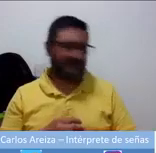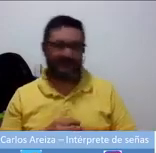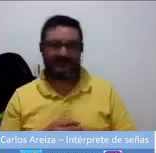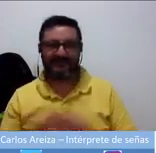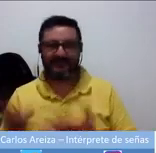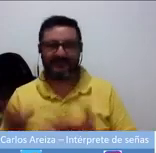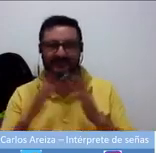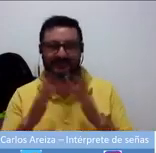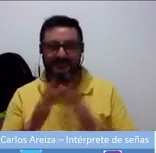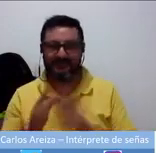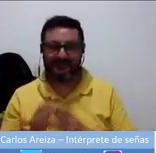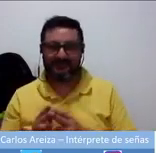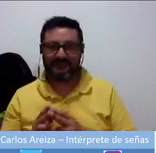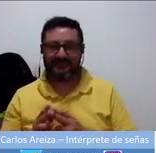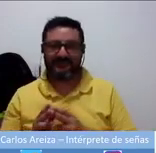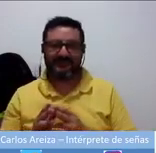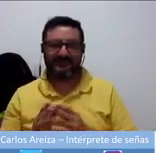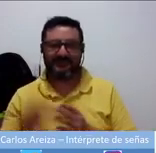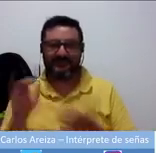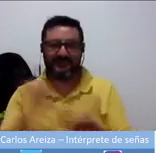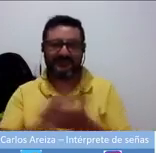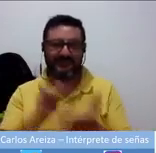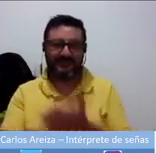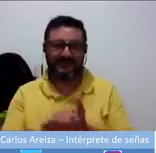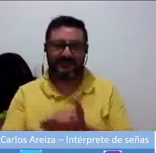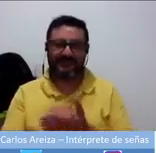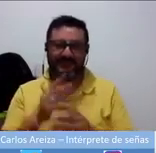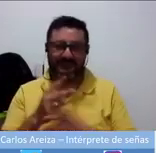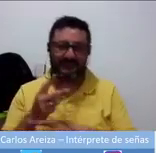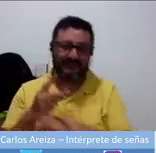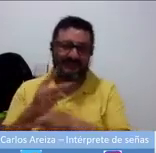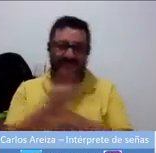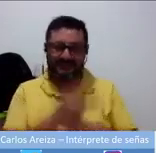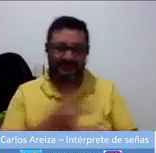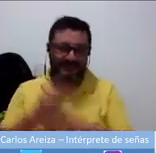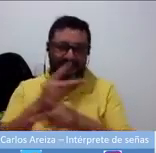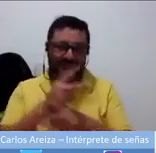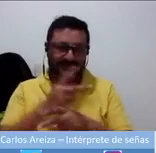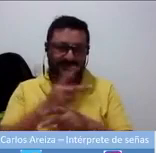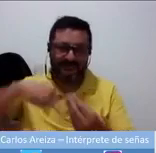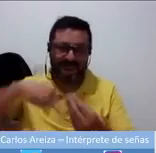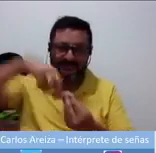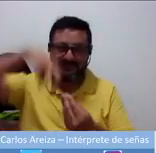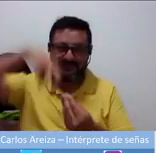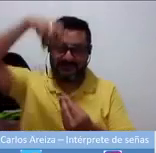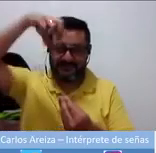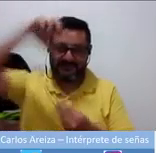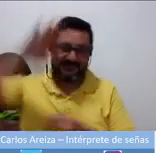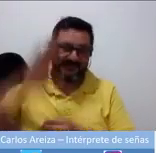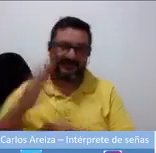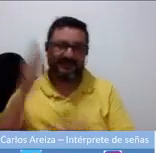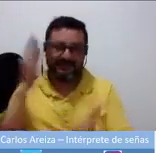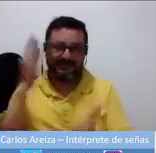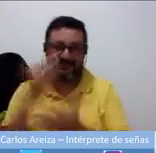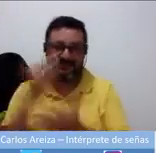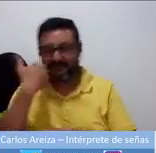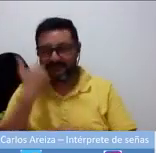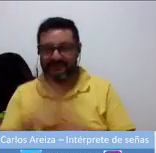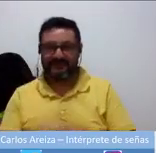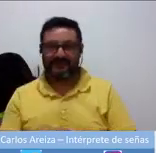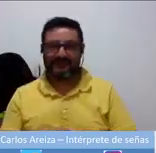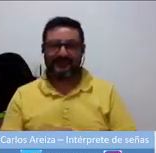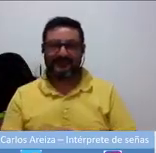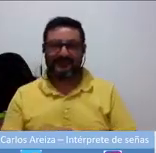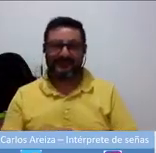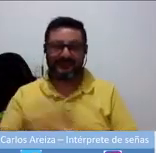frustración. Entonces uno también el cuerpo lo tiene que cuidar y en el alto rendimiento sí o sí van a haber lesiones, pero